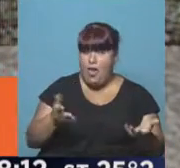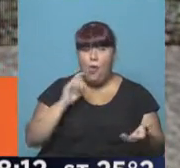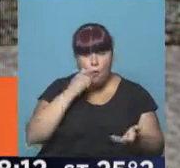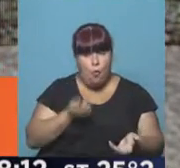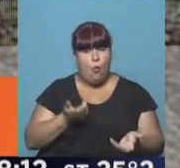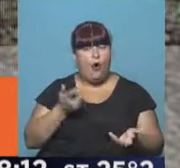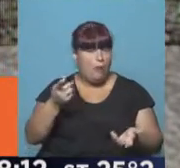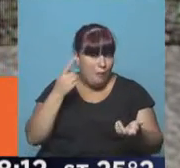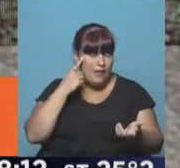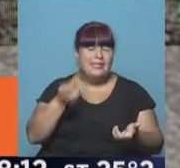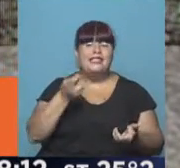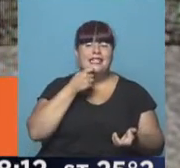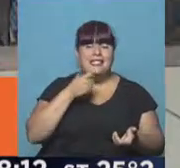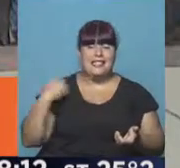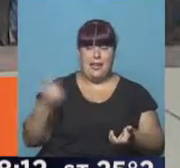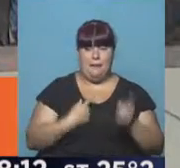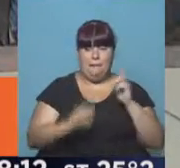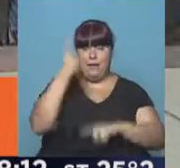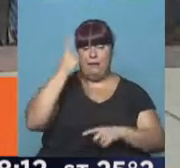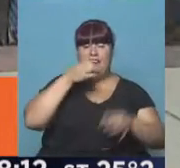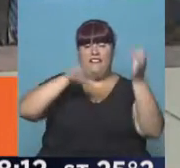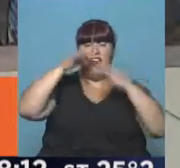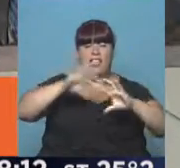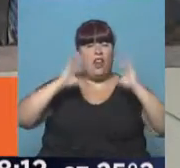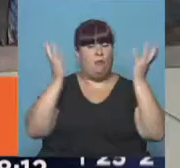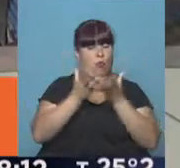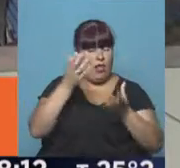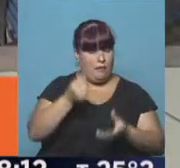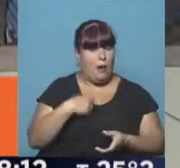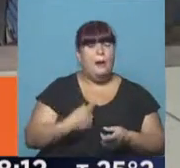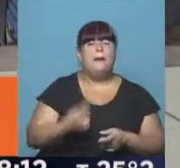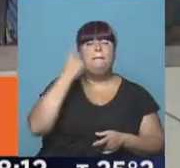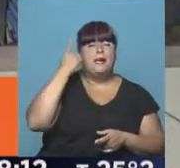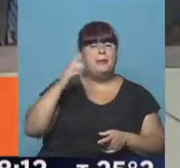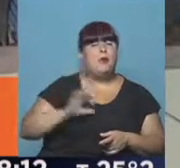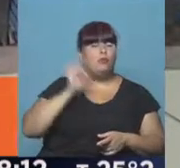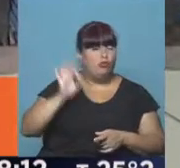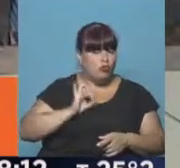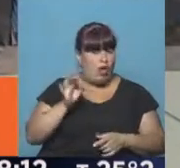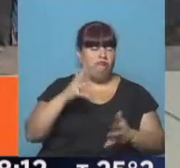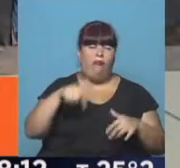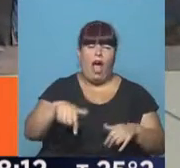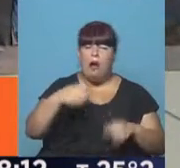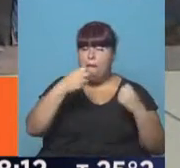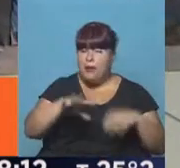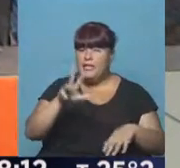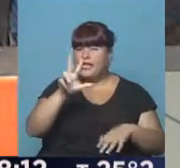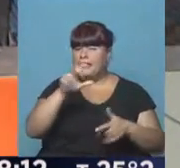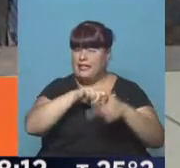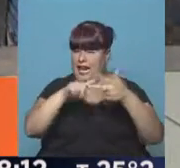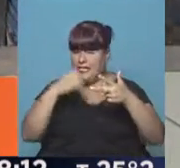muy bueno para imaginar si lo que somos uno de los principales exportadores mundiales fuimos el primero durante mucho tiempo demostrar en los primeros tres lugares